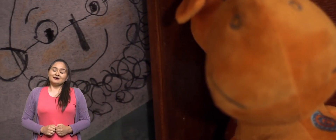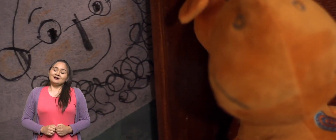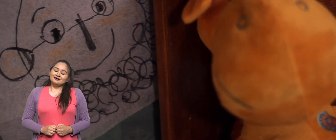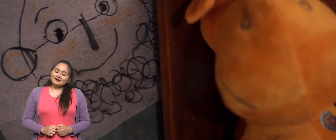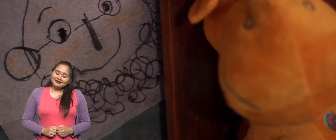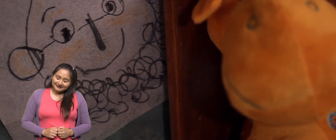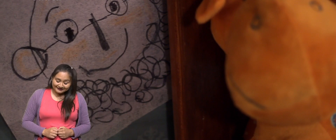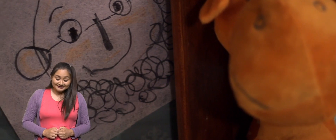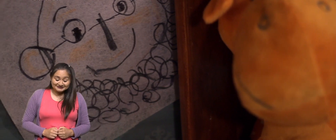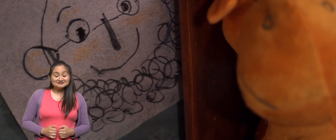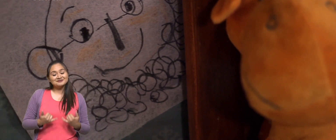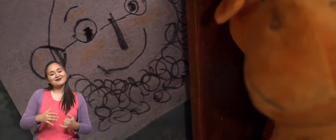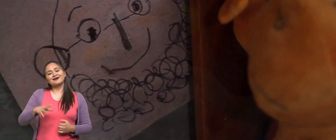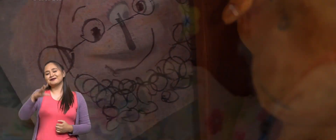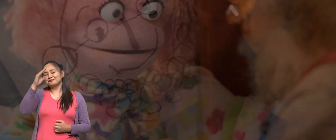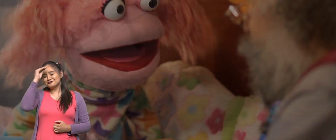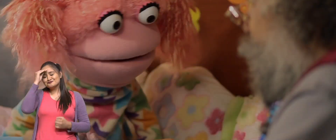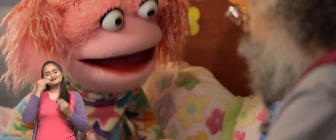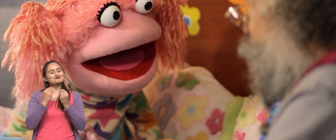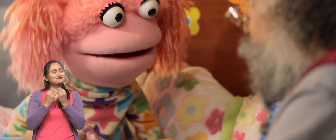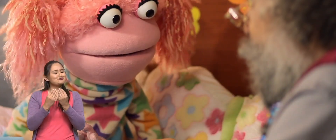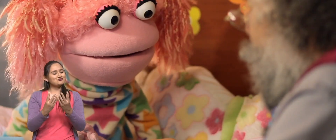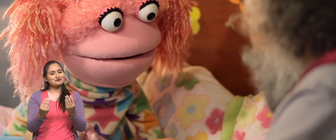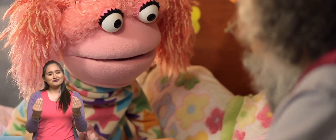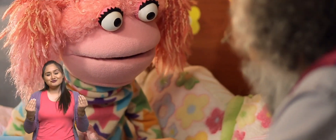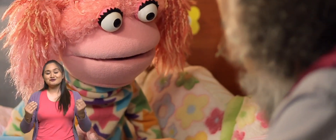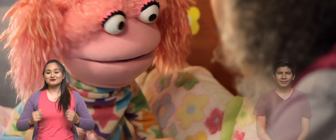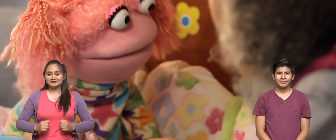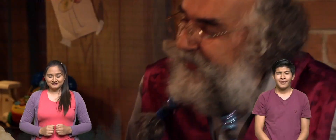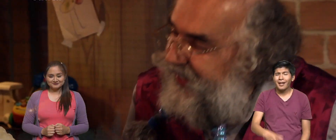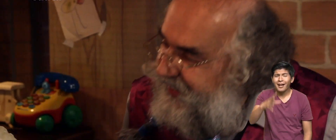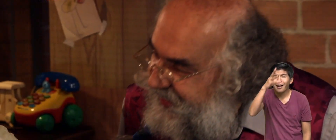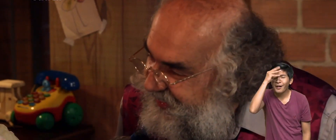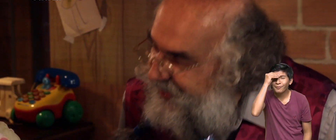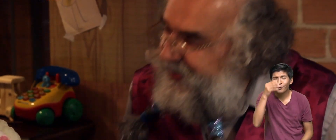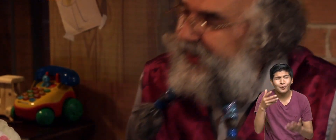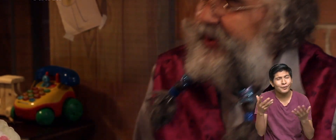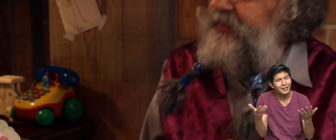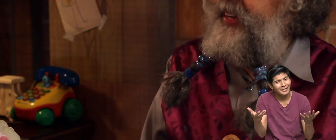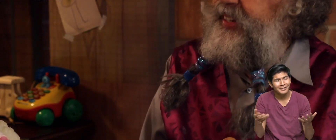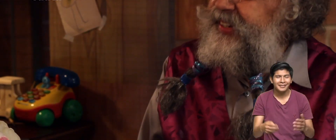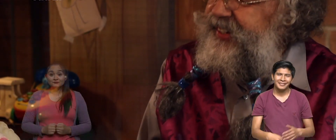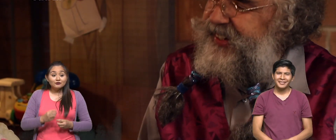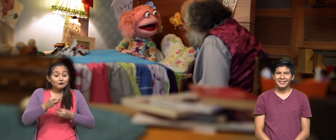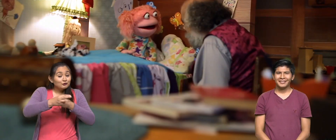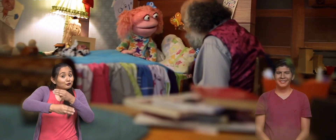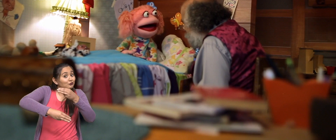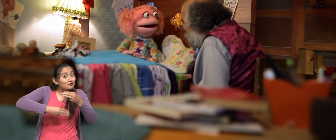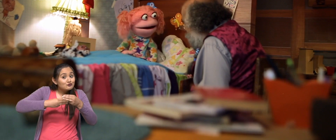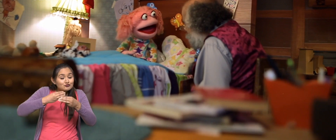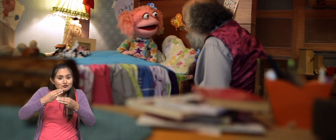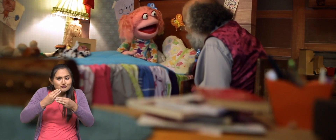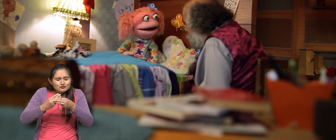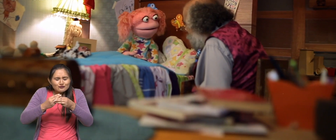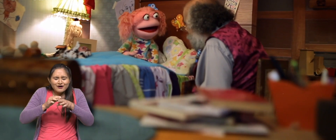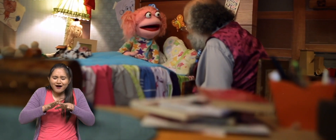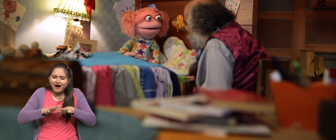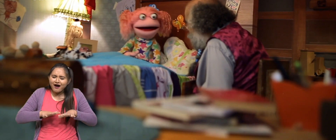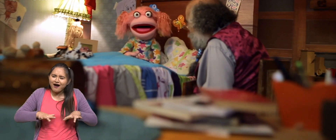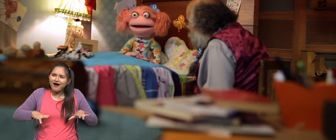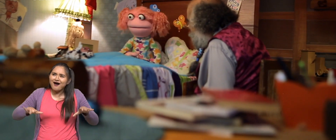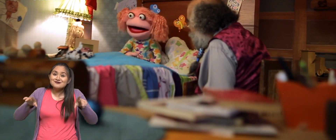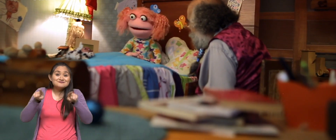ver. Ah, hoy aprendí mucho, papo. ¿Y qué aprendiste, mi Romy? Que nuestro mundo es